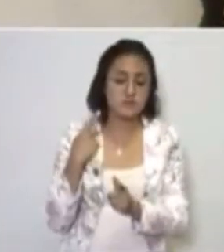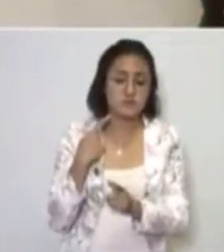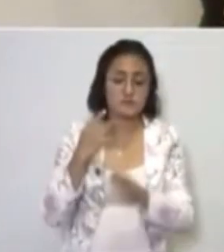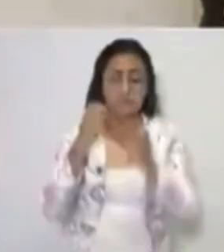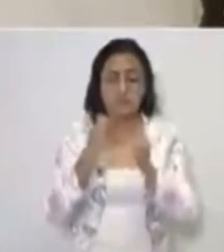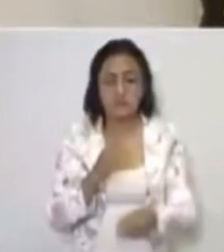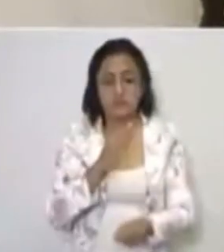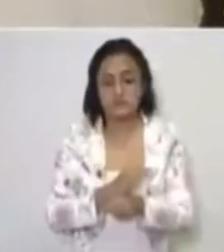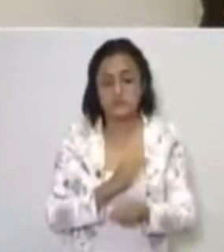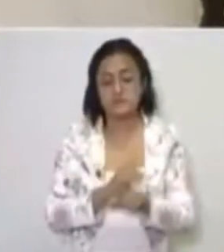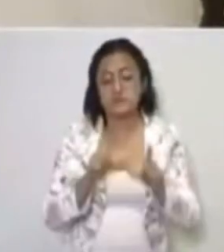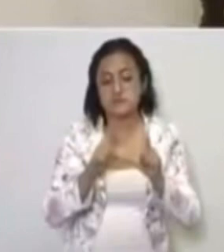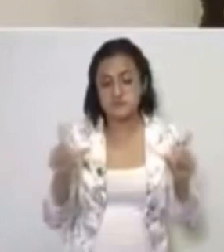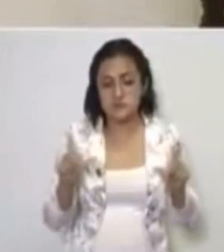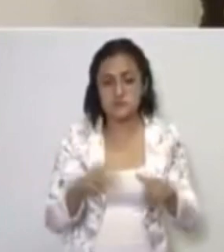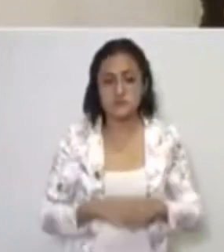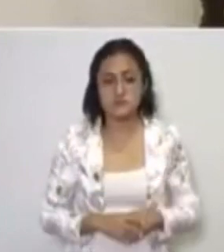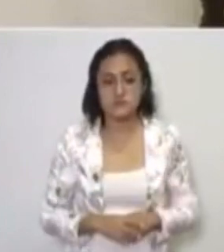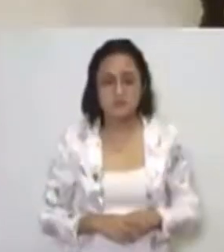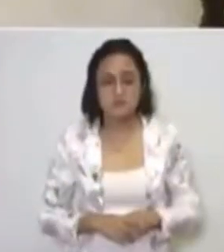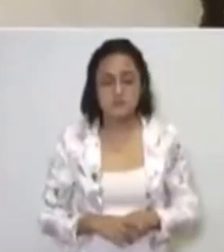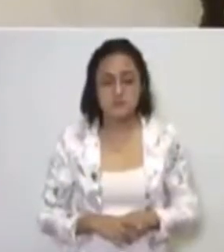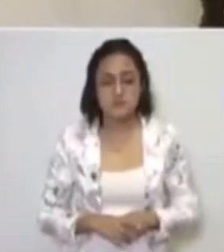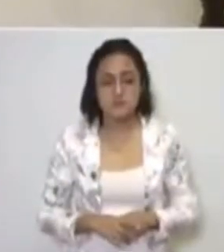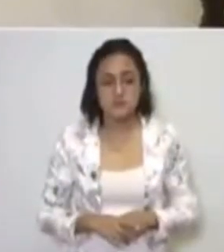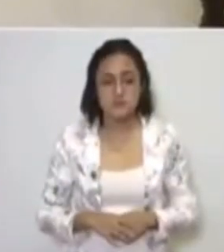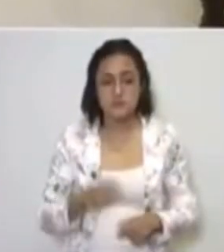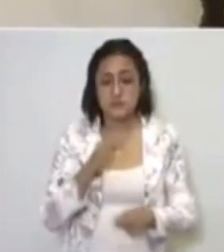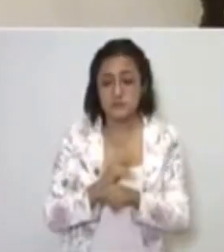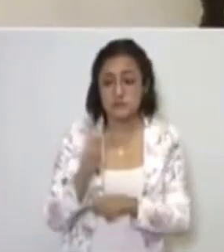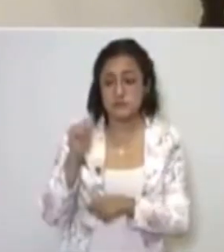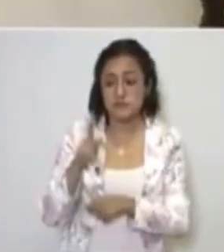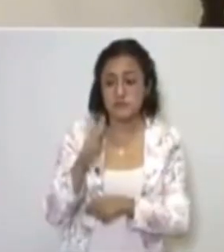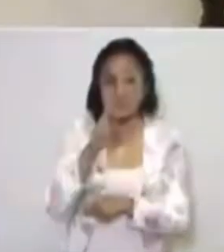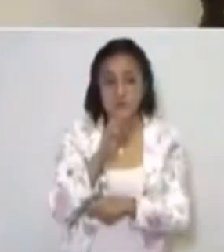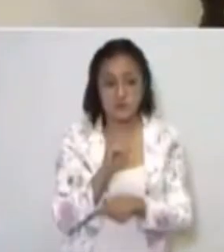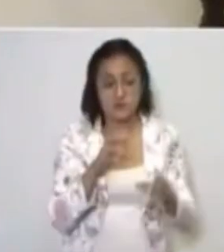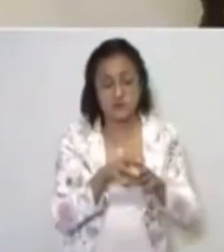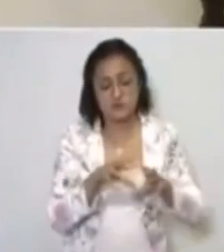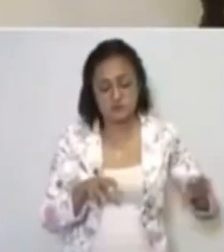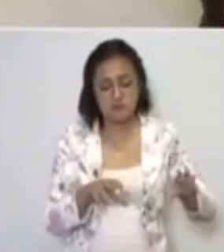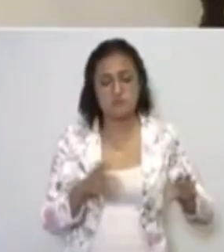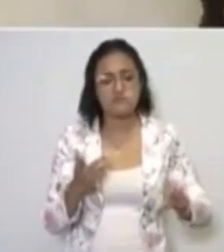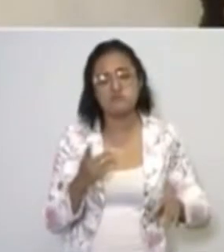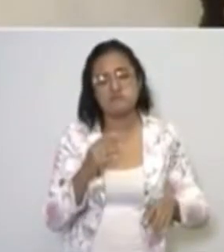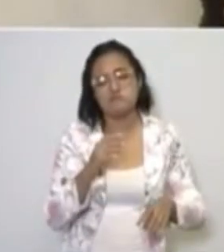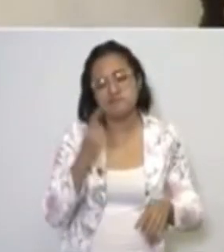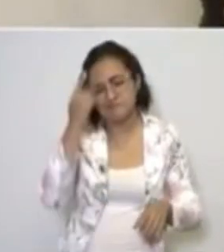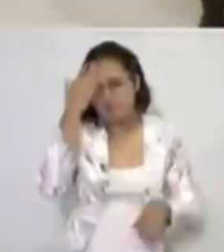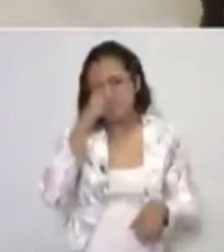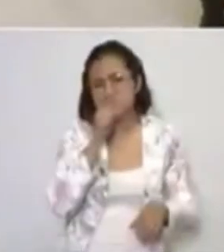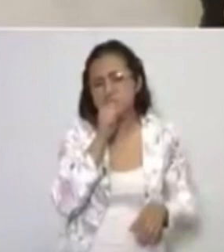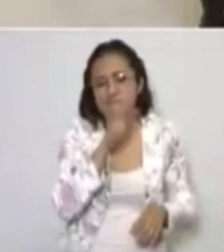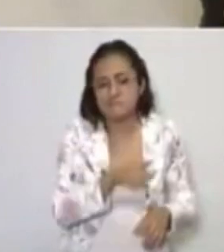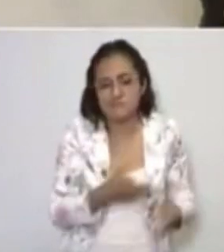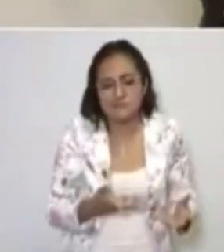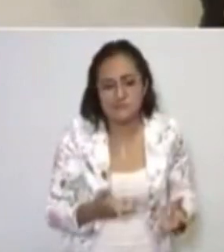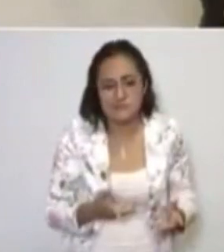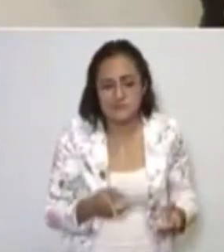están listos. De un lado el PRI y el PAN, no puede ser de otra manera.